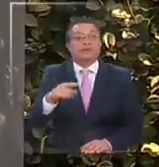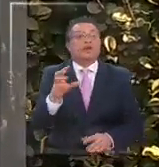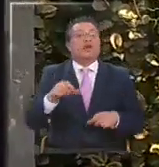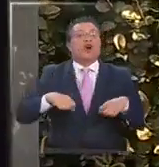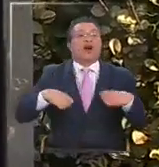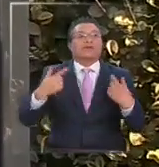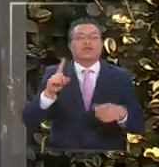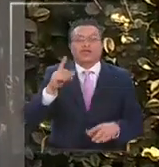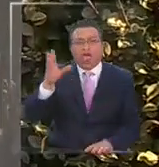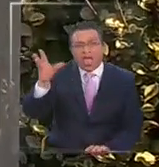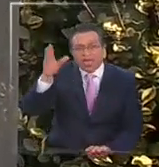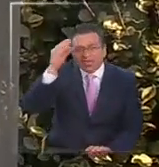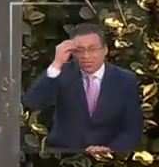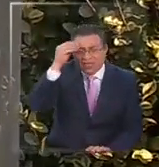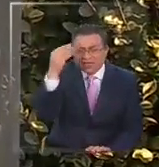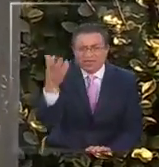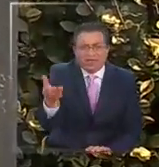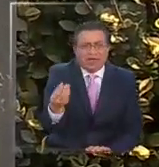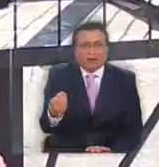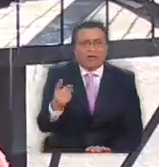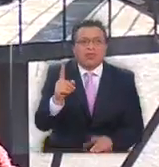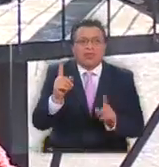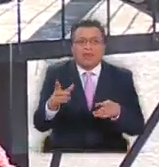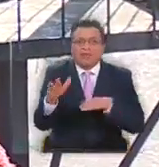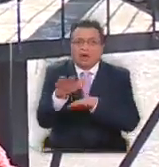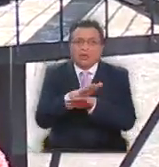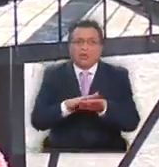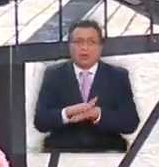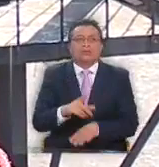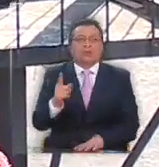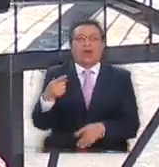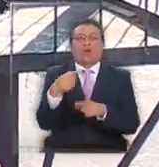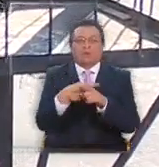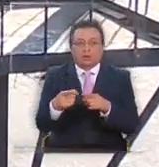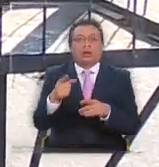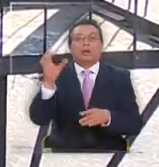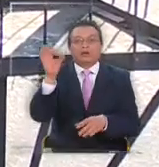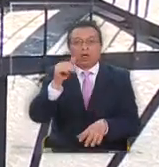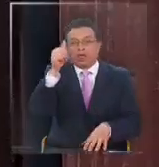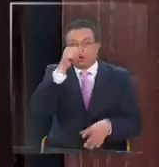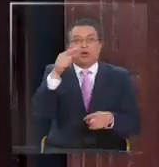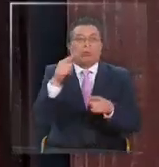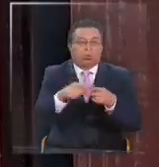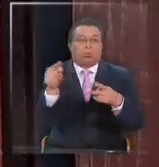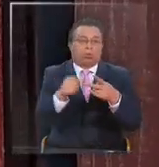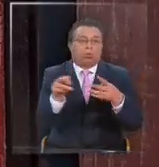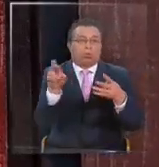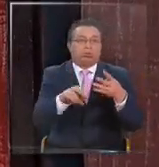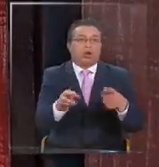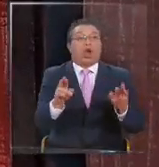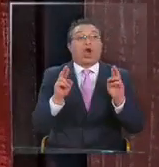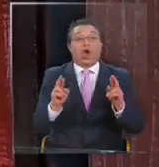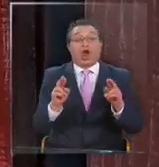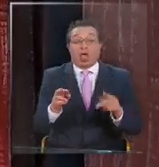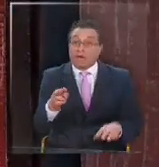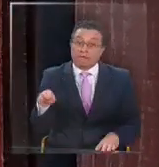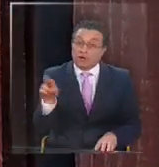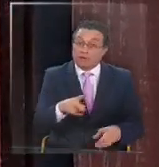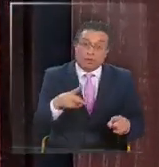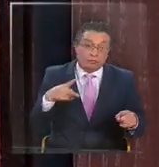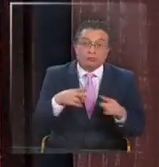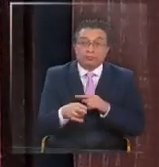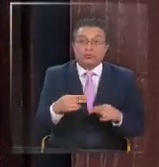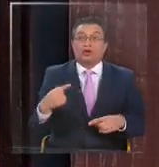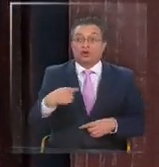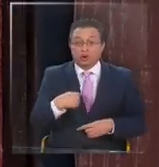está en la onda de que tiene que cuidarse. Ya era de todos los fines de semana que estaban haciendo lo mismo. Ojalá que con esto ya no se vuelva a repetir, porque